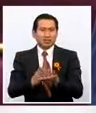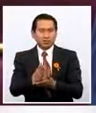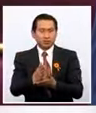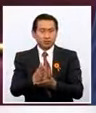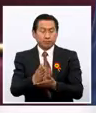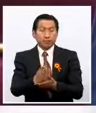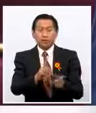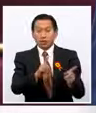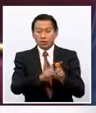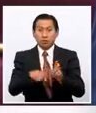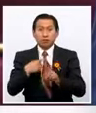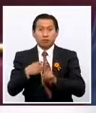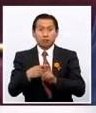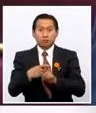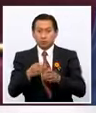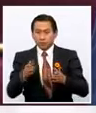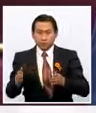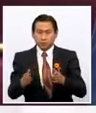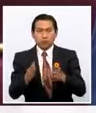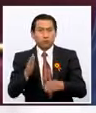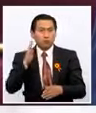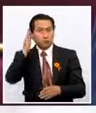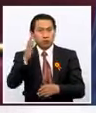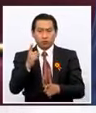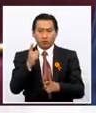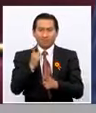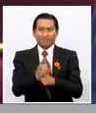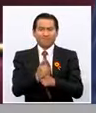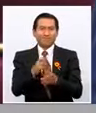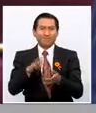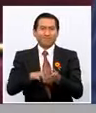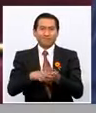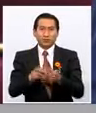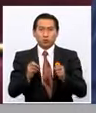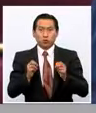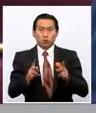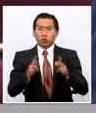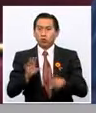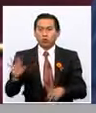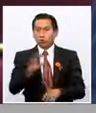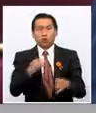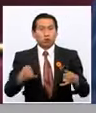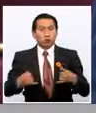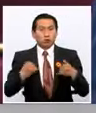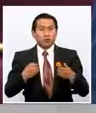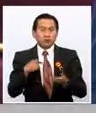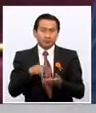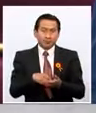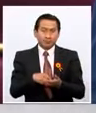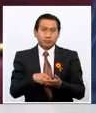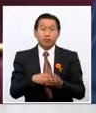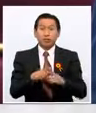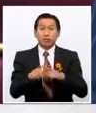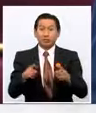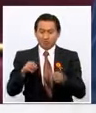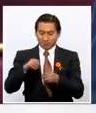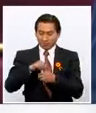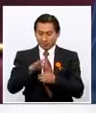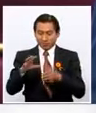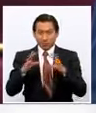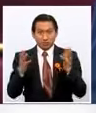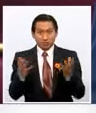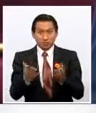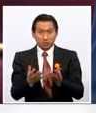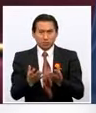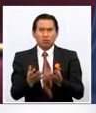es un camino para crear oportunidades para nuestros jóvenes pero en esta pandemia hemos tenido